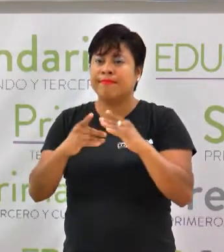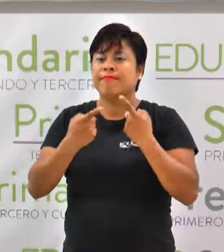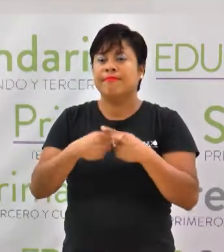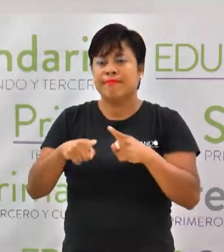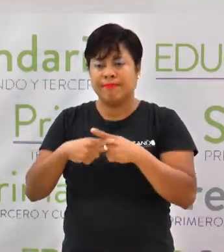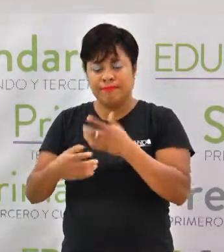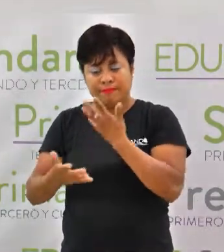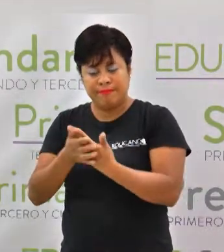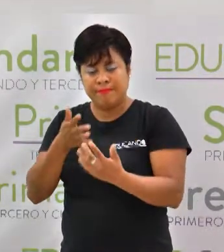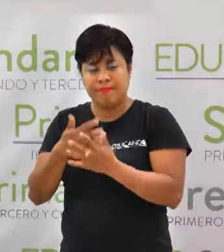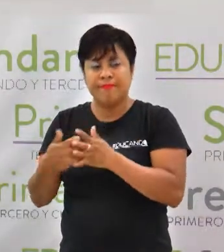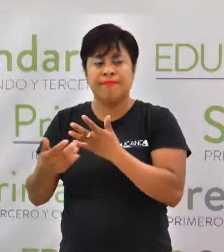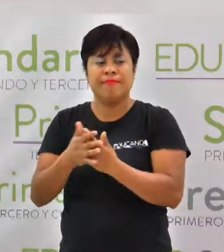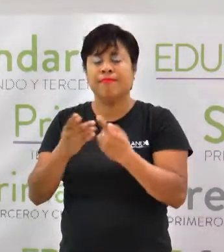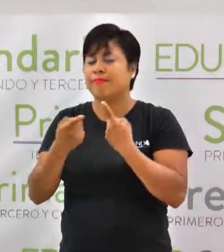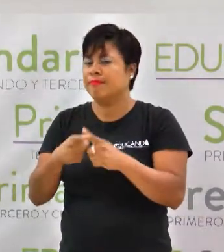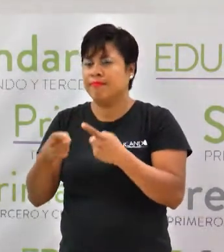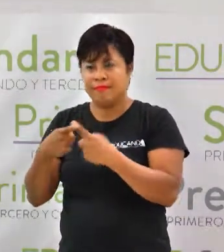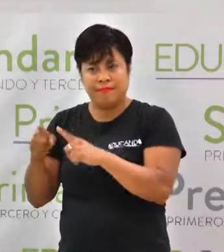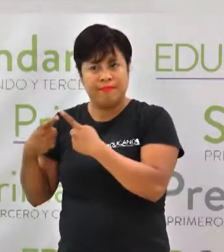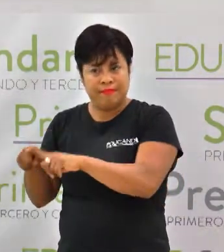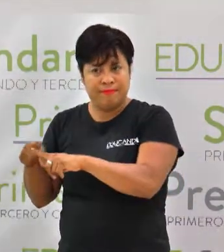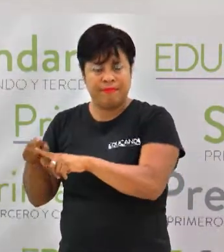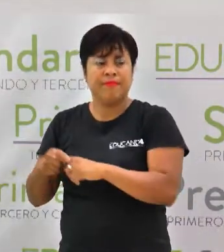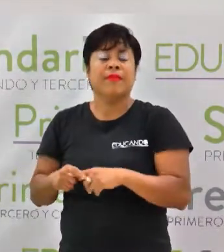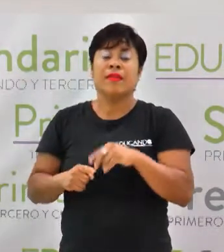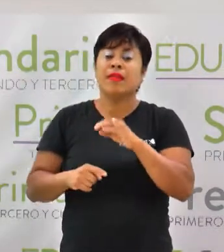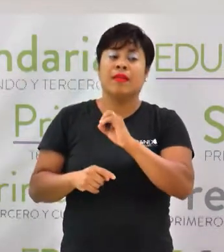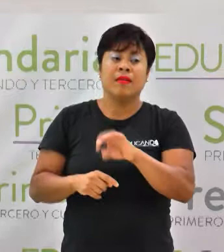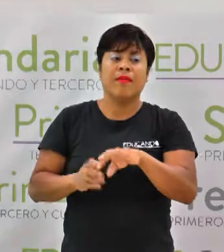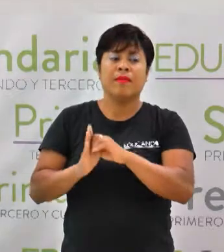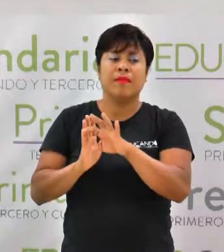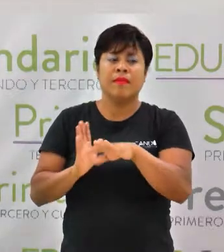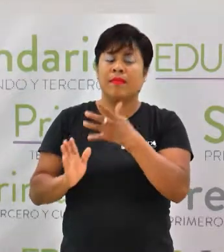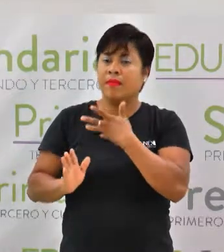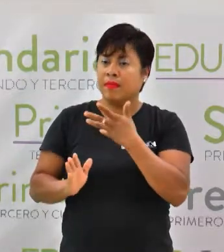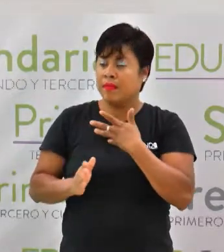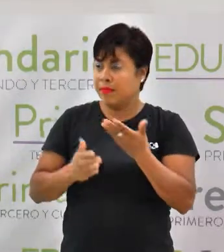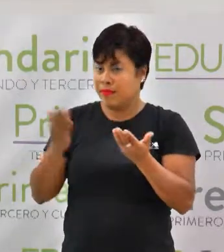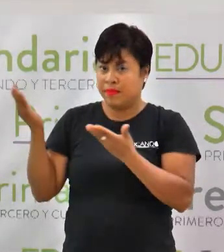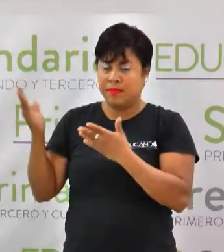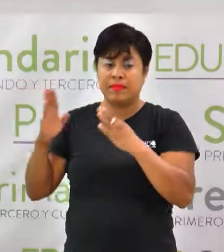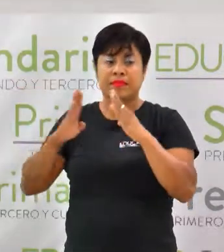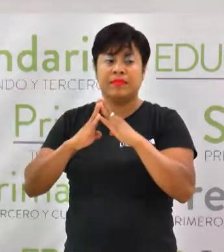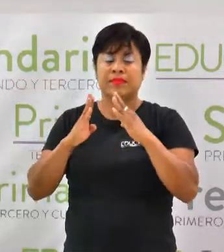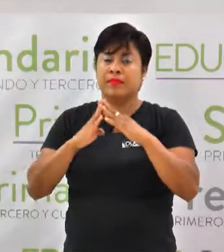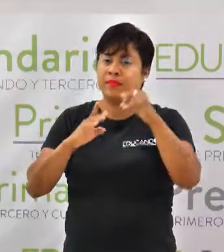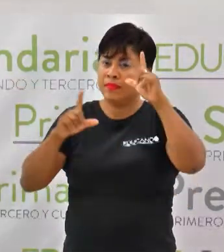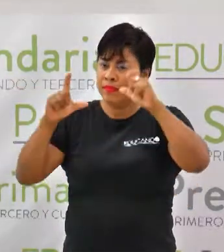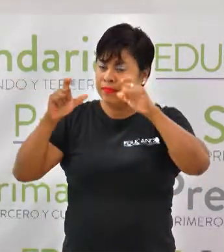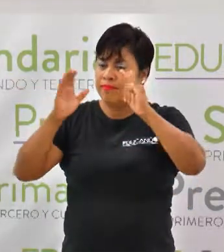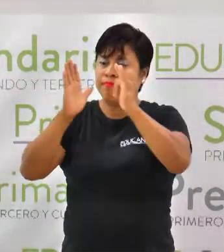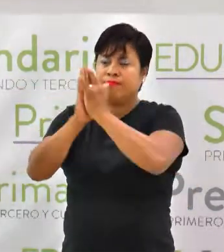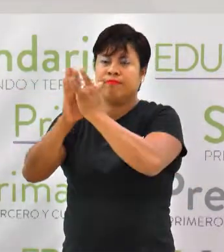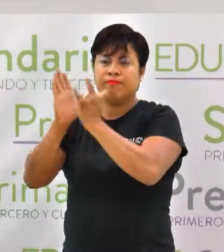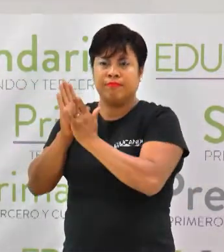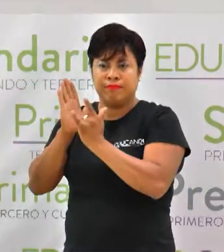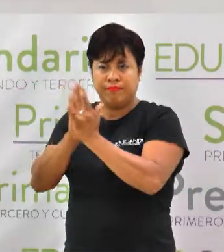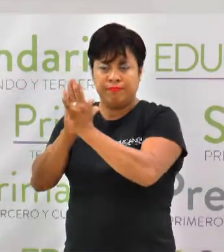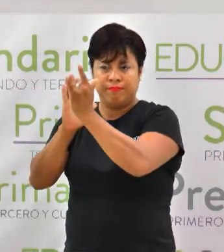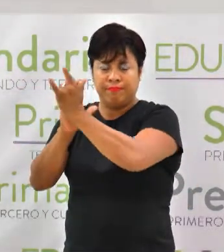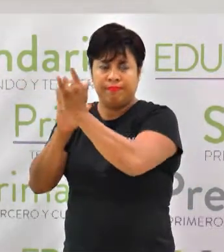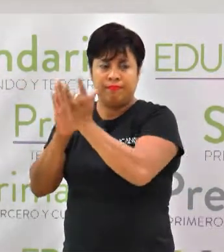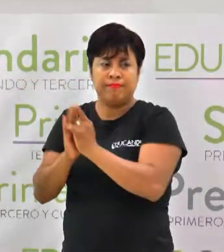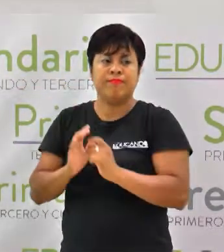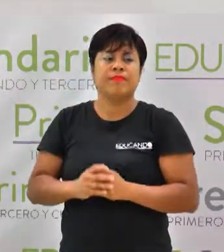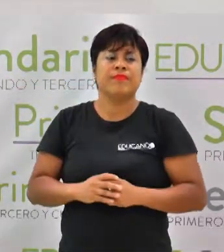están construidas de distintas formas, ¿verdad? Aquí tenemos algunas fotografías, bueno, son